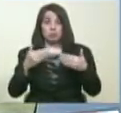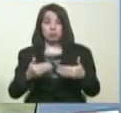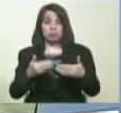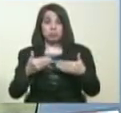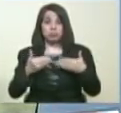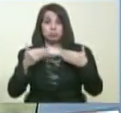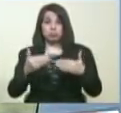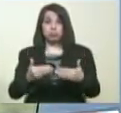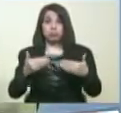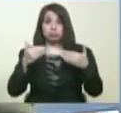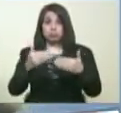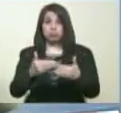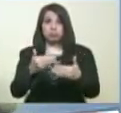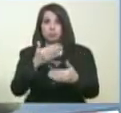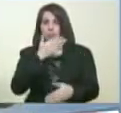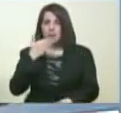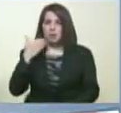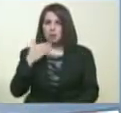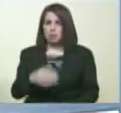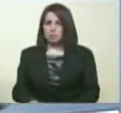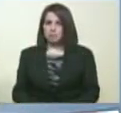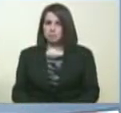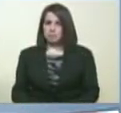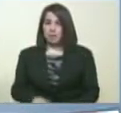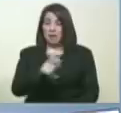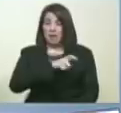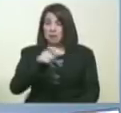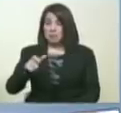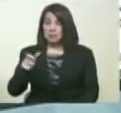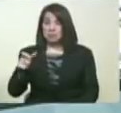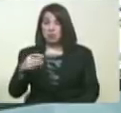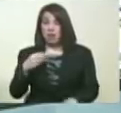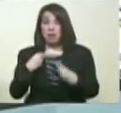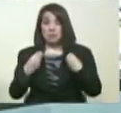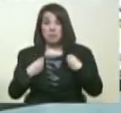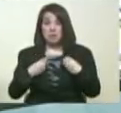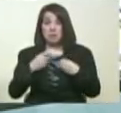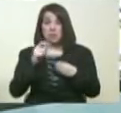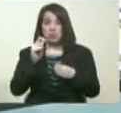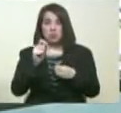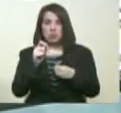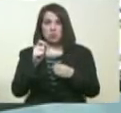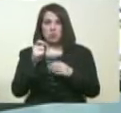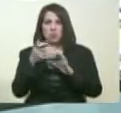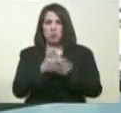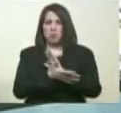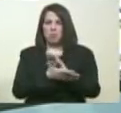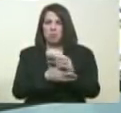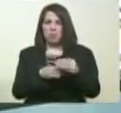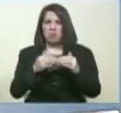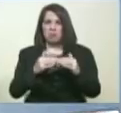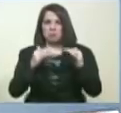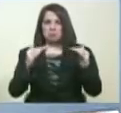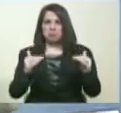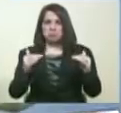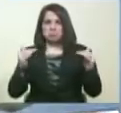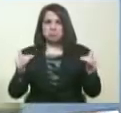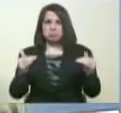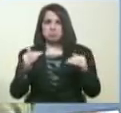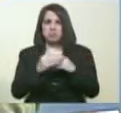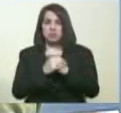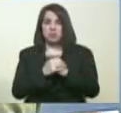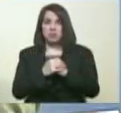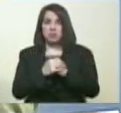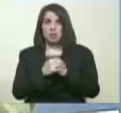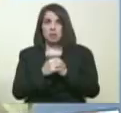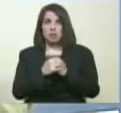popa. Los turcos nos están pidiendo, empresarios, oído con lo que voy a decir, en